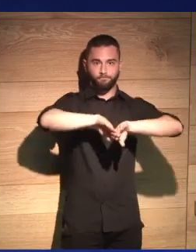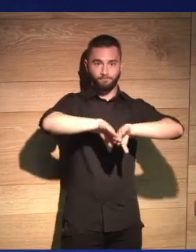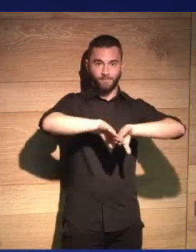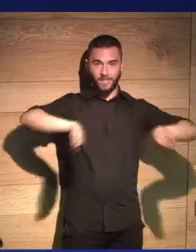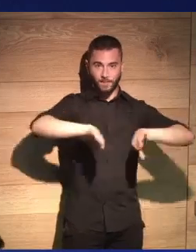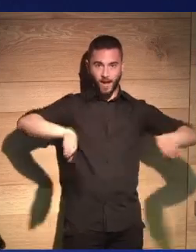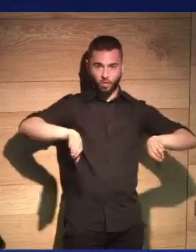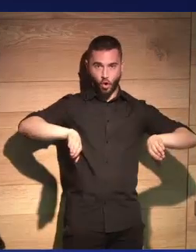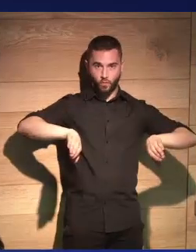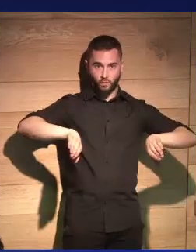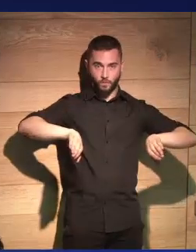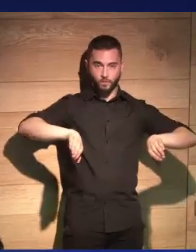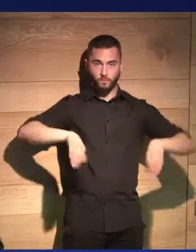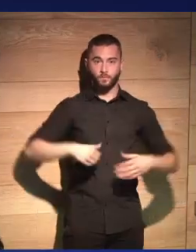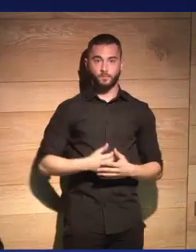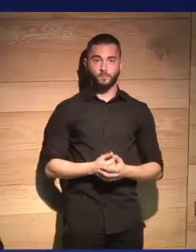separación. Cada